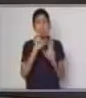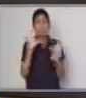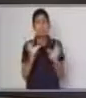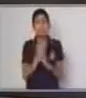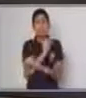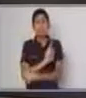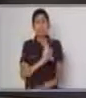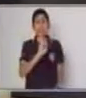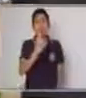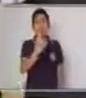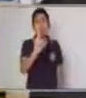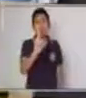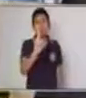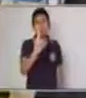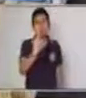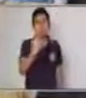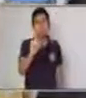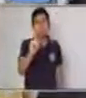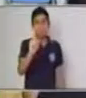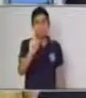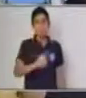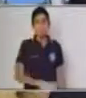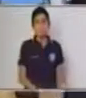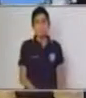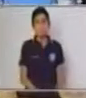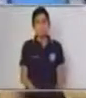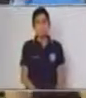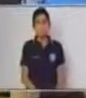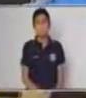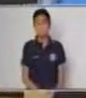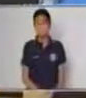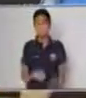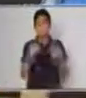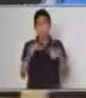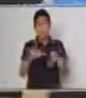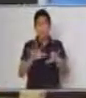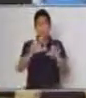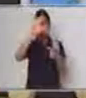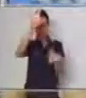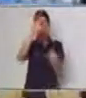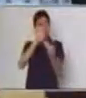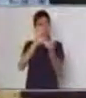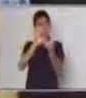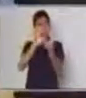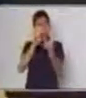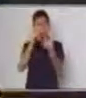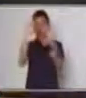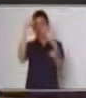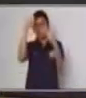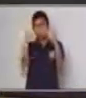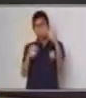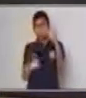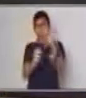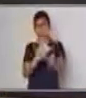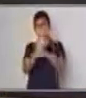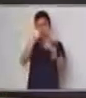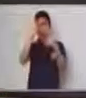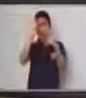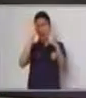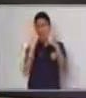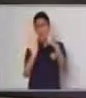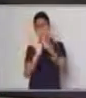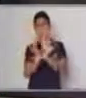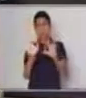da como resultado 1. Y ya completé el proceso. Cuando me aparece un